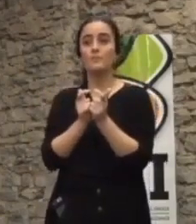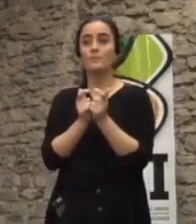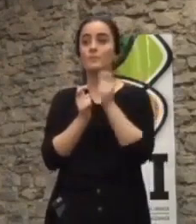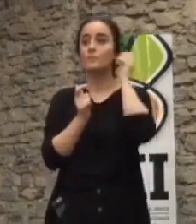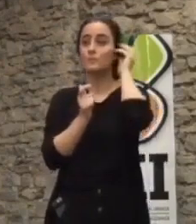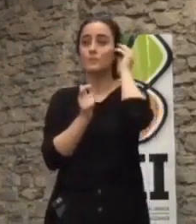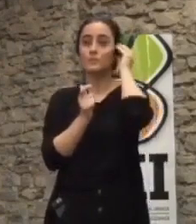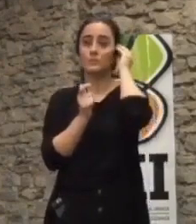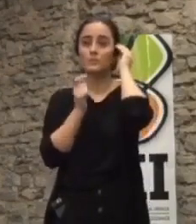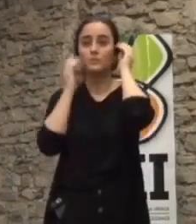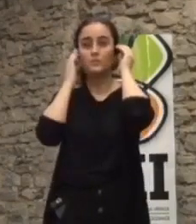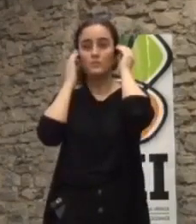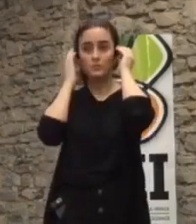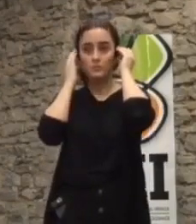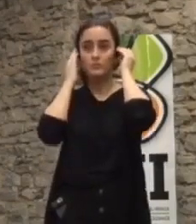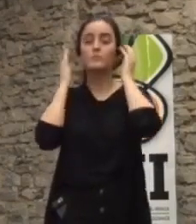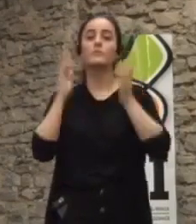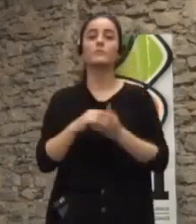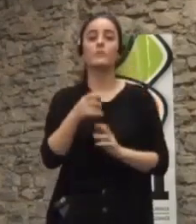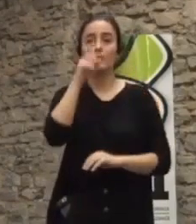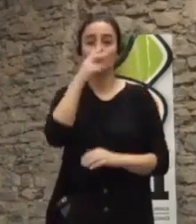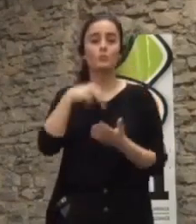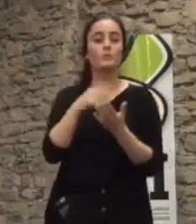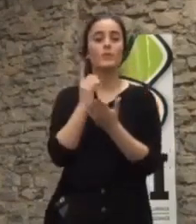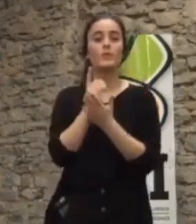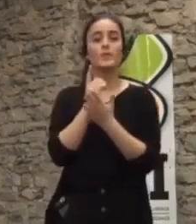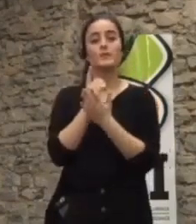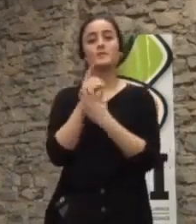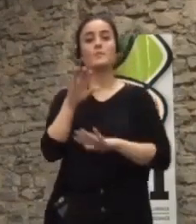que se han ido dando, en marzo de 2016,